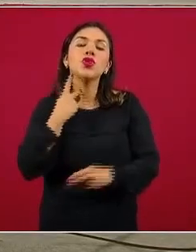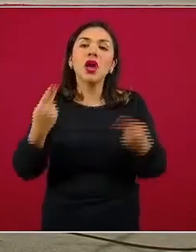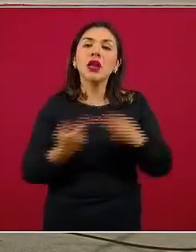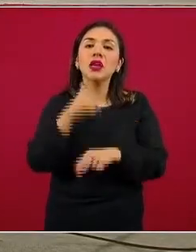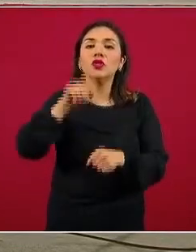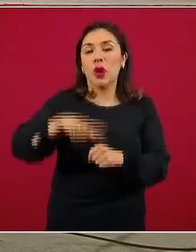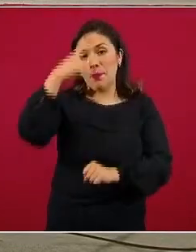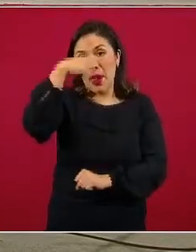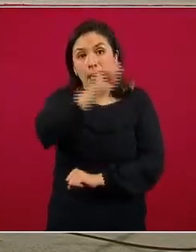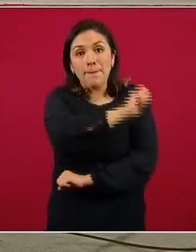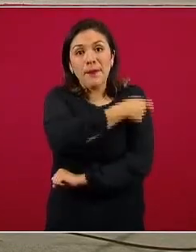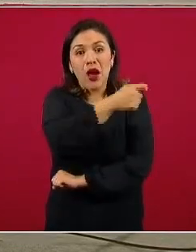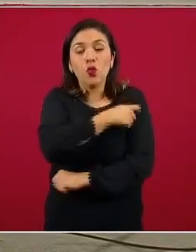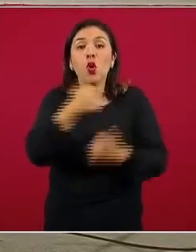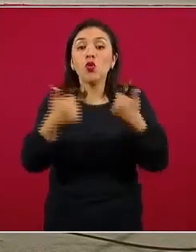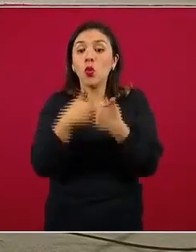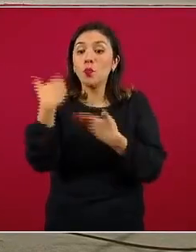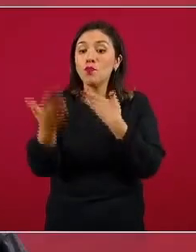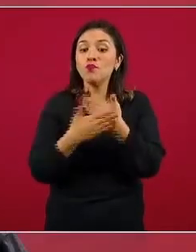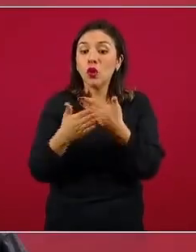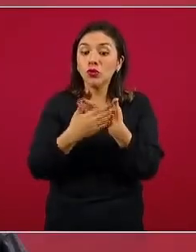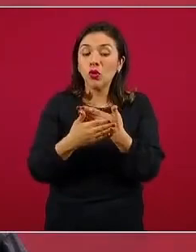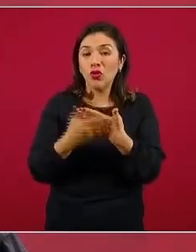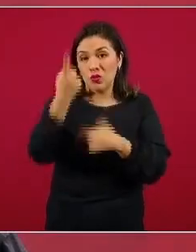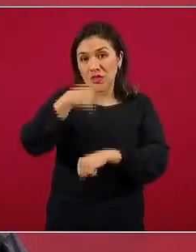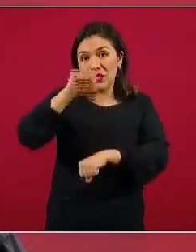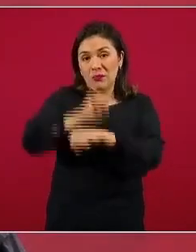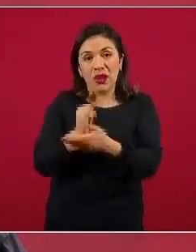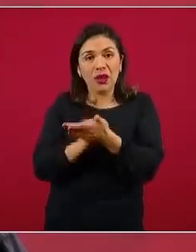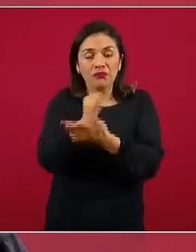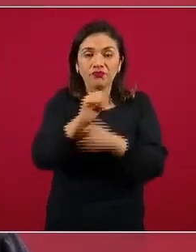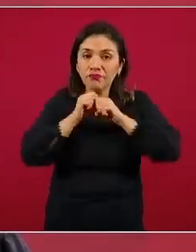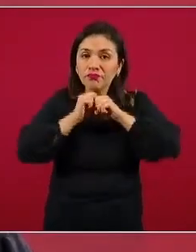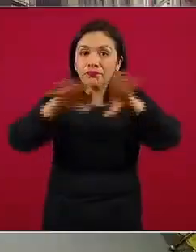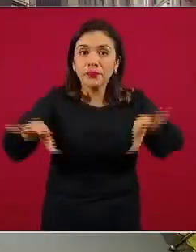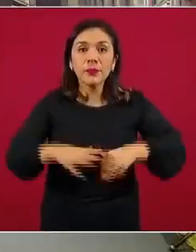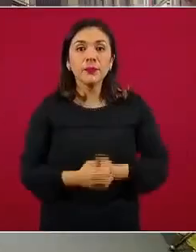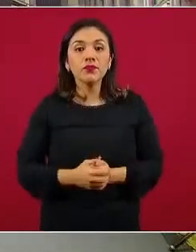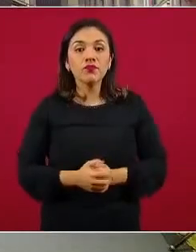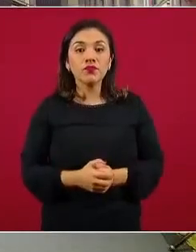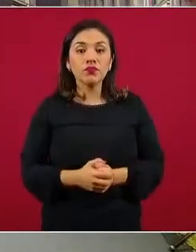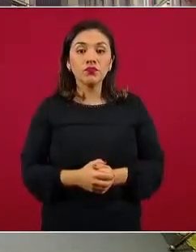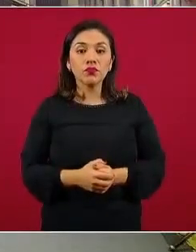Nacional de Vacunación que la próxima semana estarán dando a conocer.